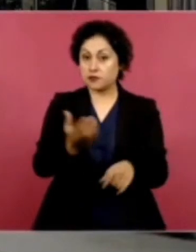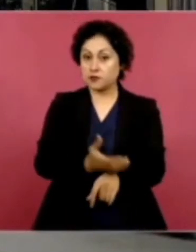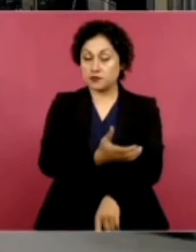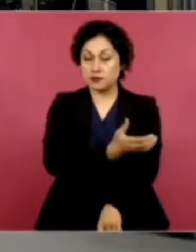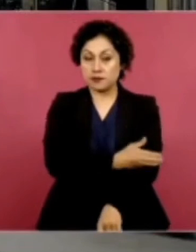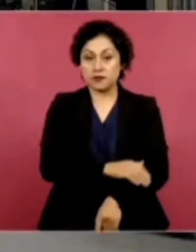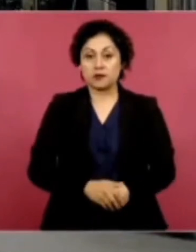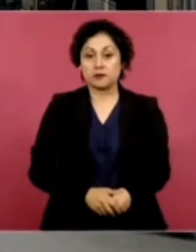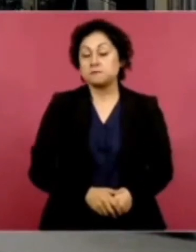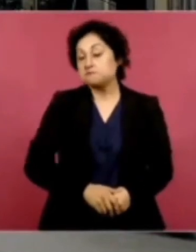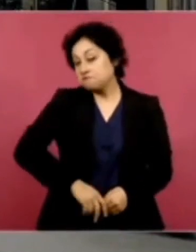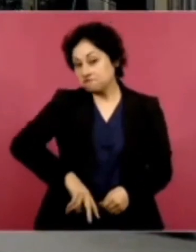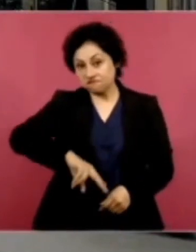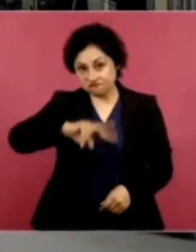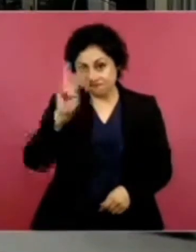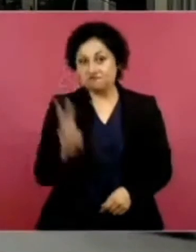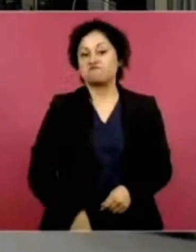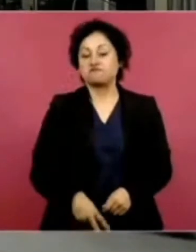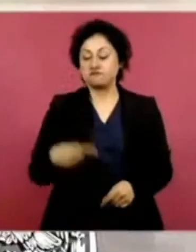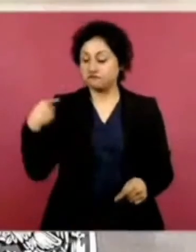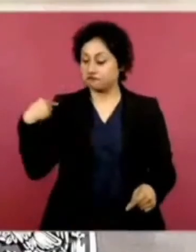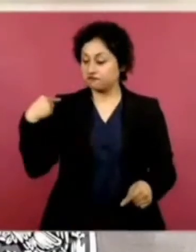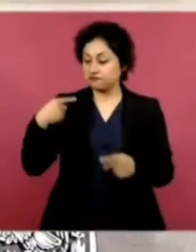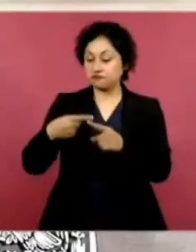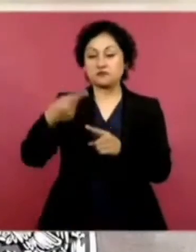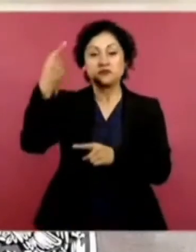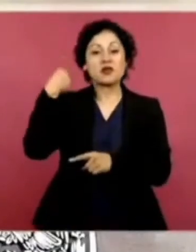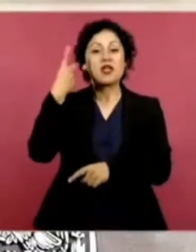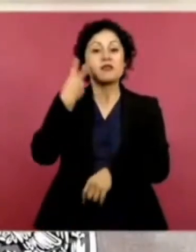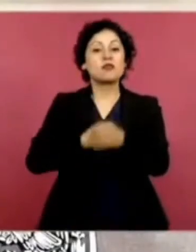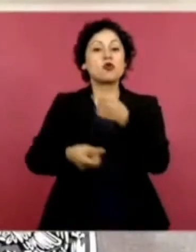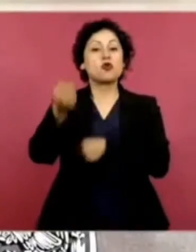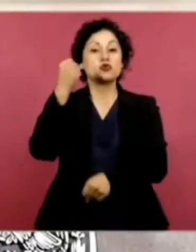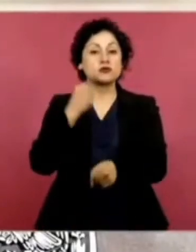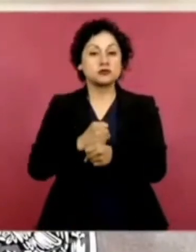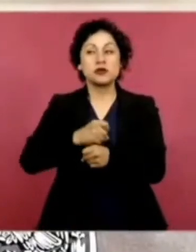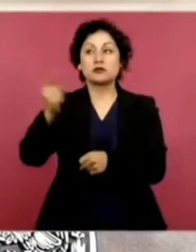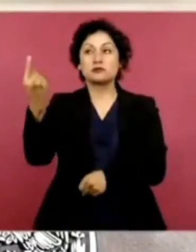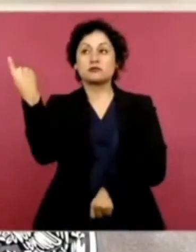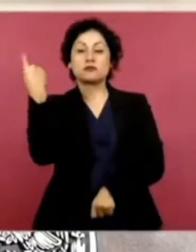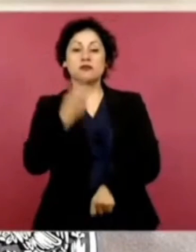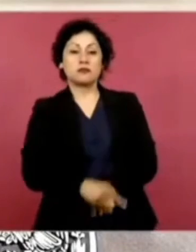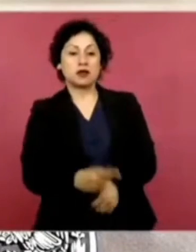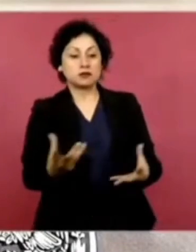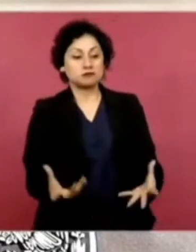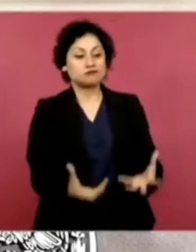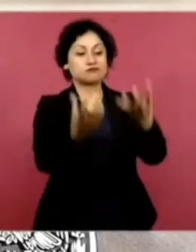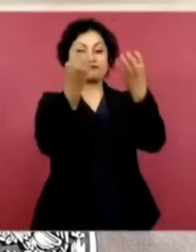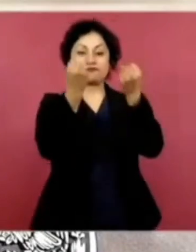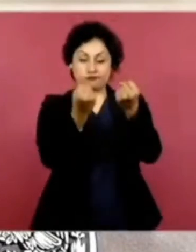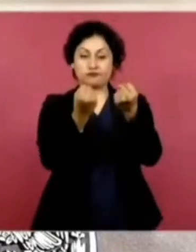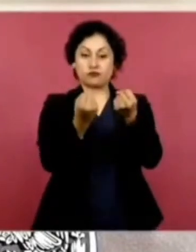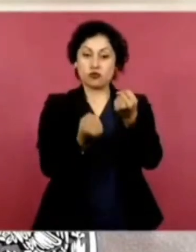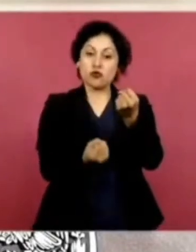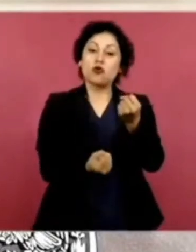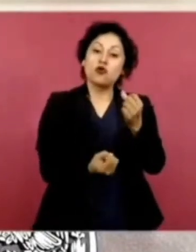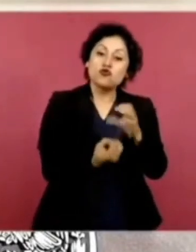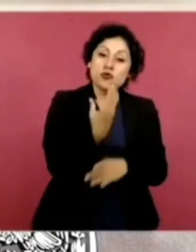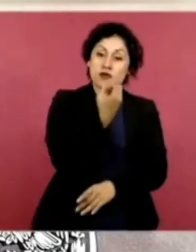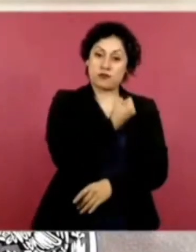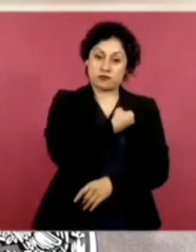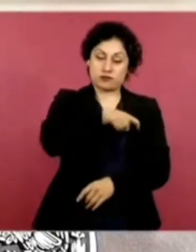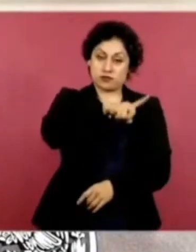años, efectivamente, al recibir el encargo de rescatar el sistema de salud en México con la creación del IMSS Bienestar, hicimos